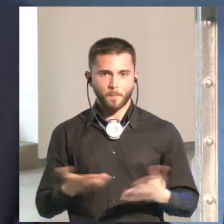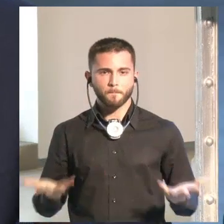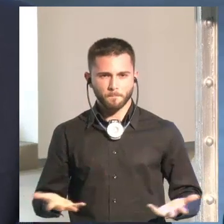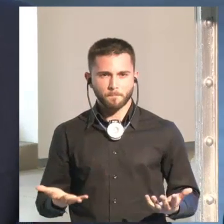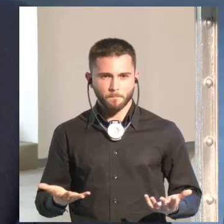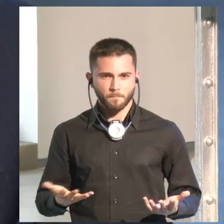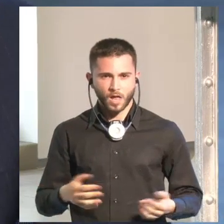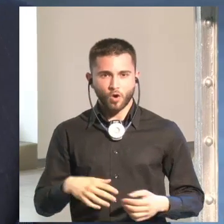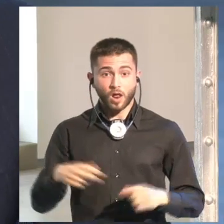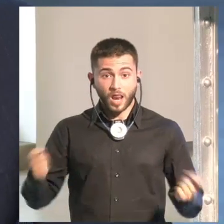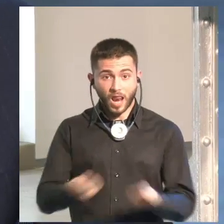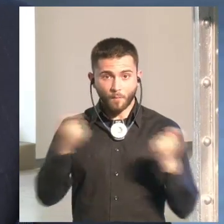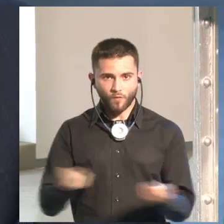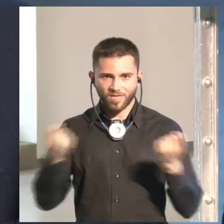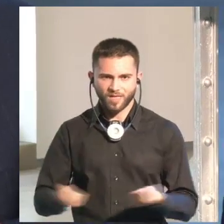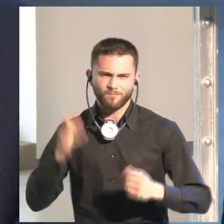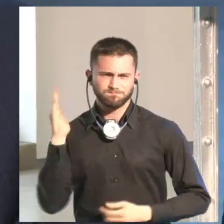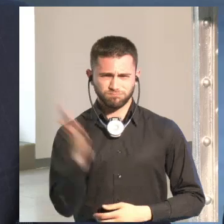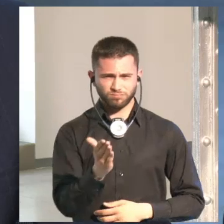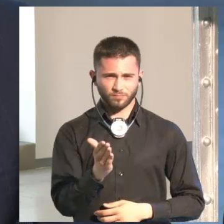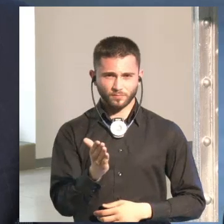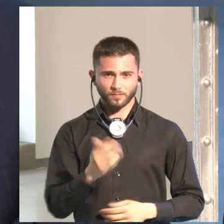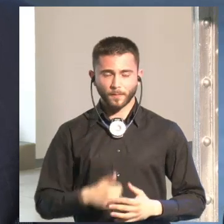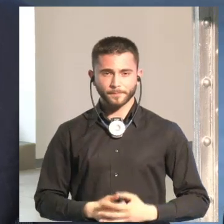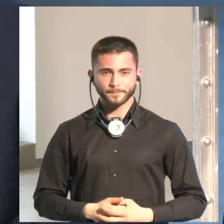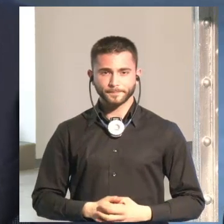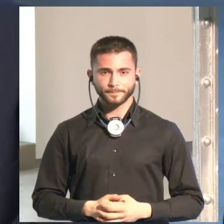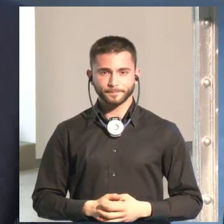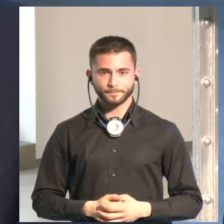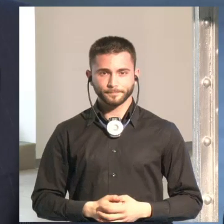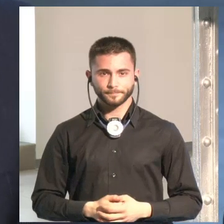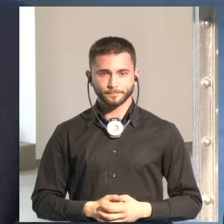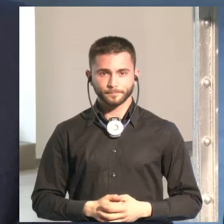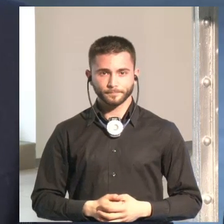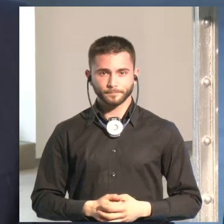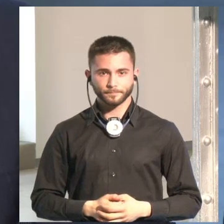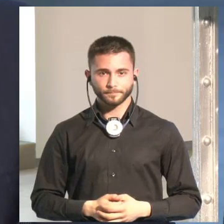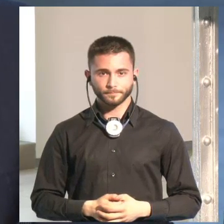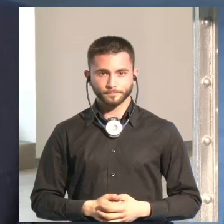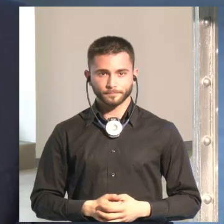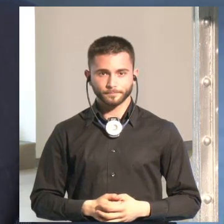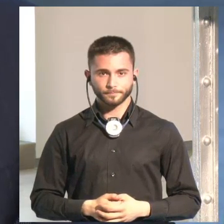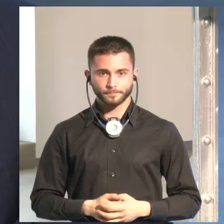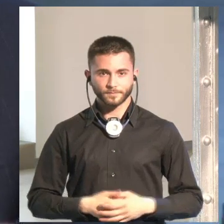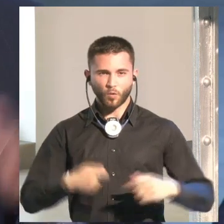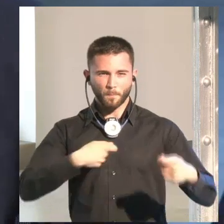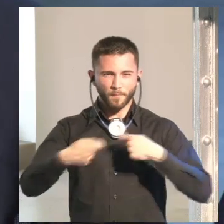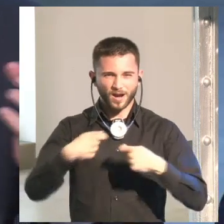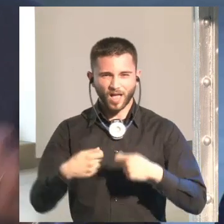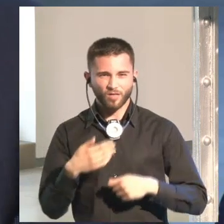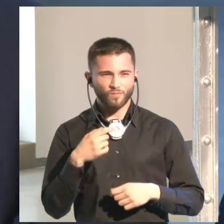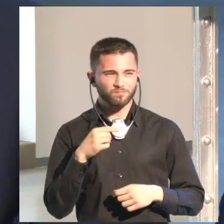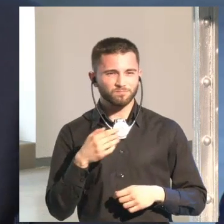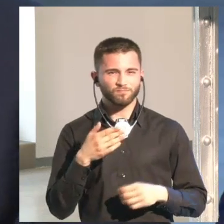muy considerable en la publicidad, en un mercado que tiene dos lados, y eso